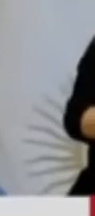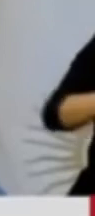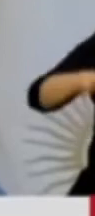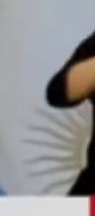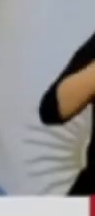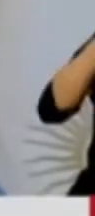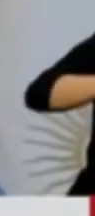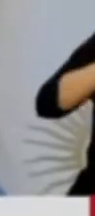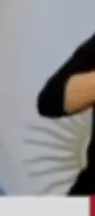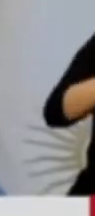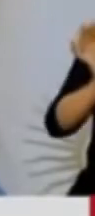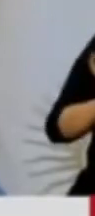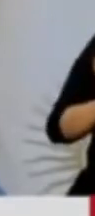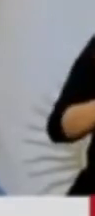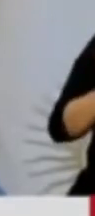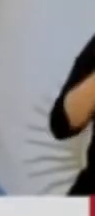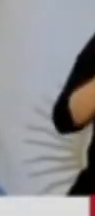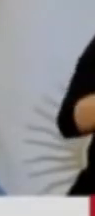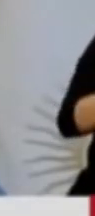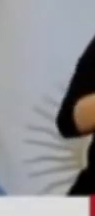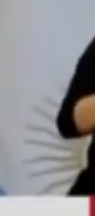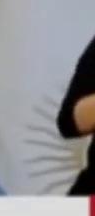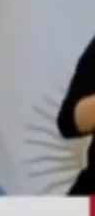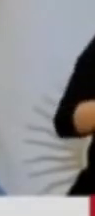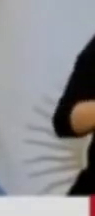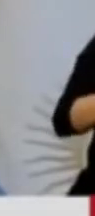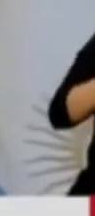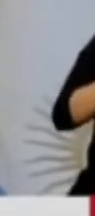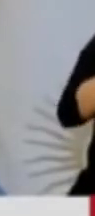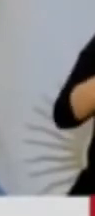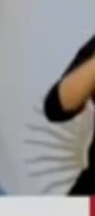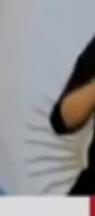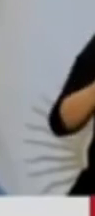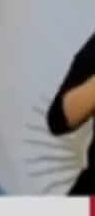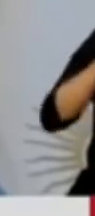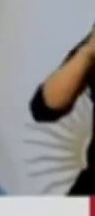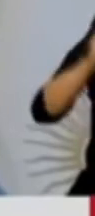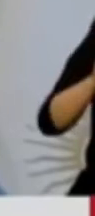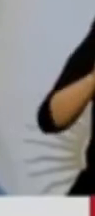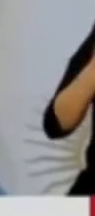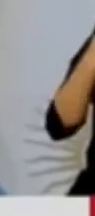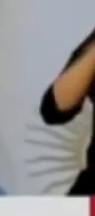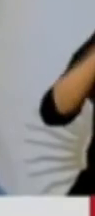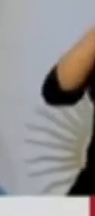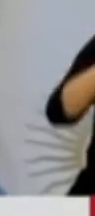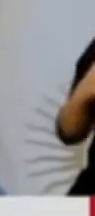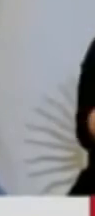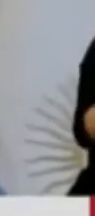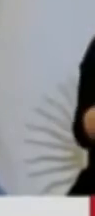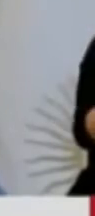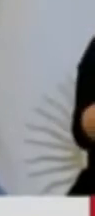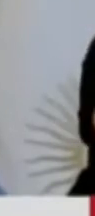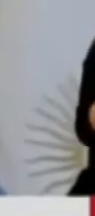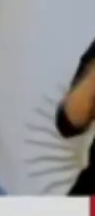zona franca se encuentra exenta del pago de tributos que los gravan dentro de los valores de la franquicia